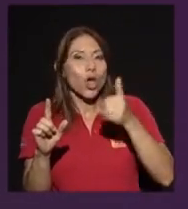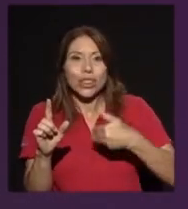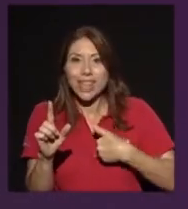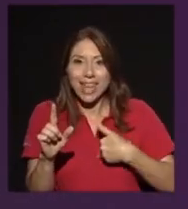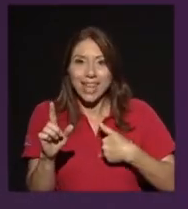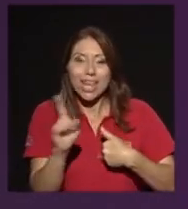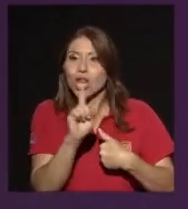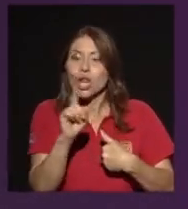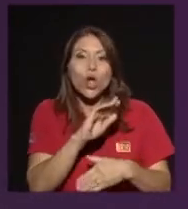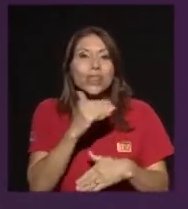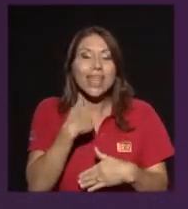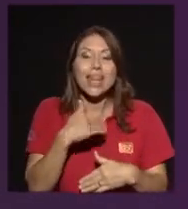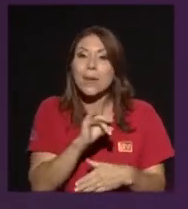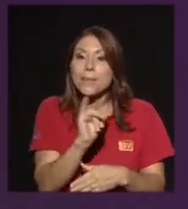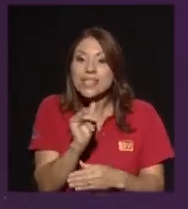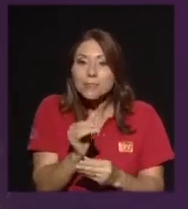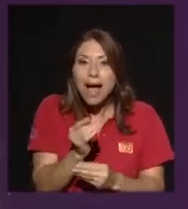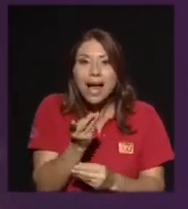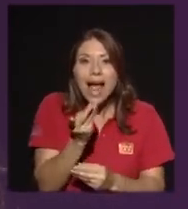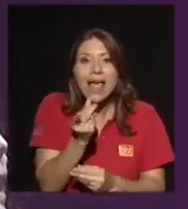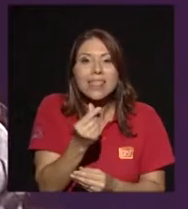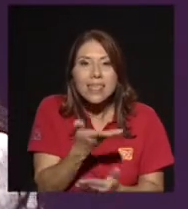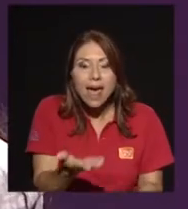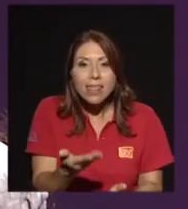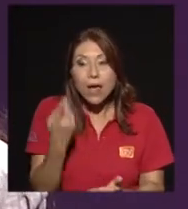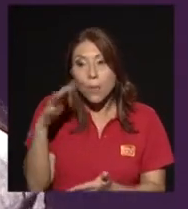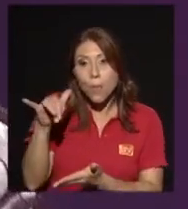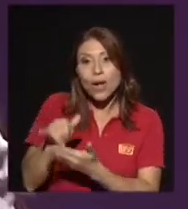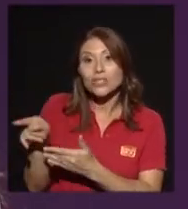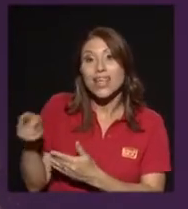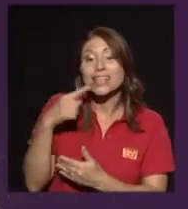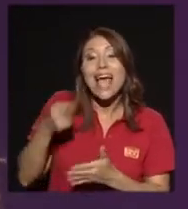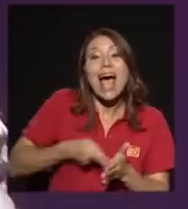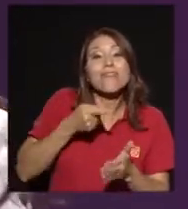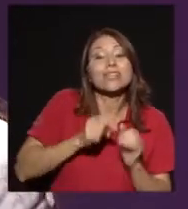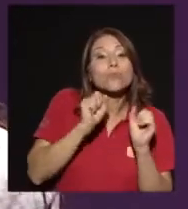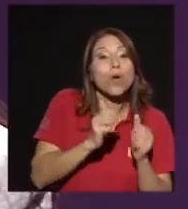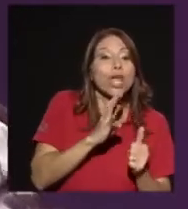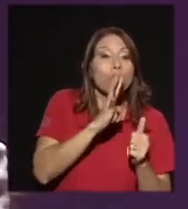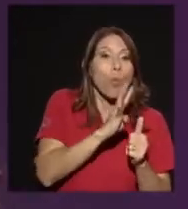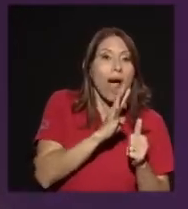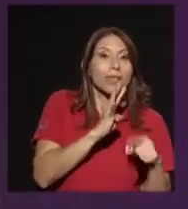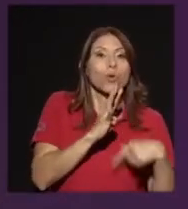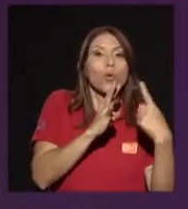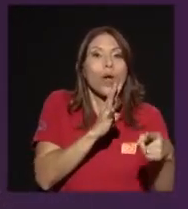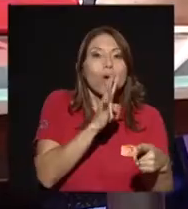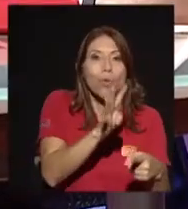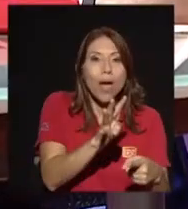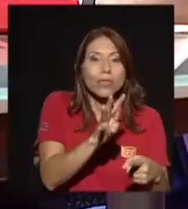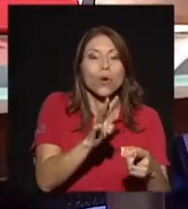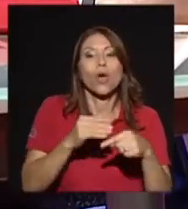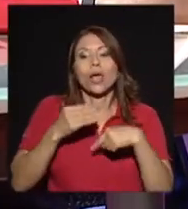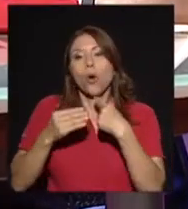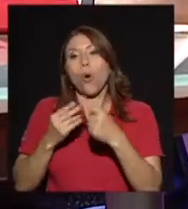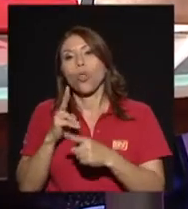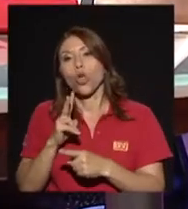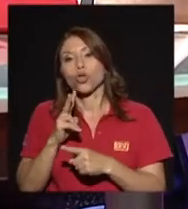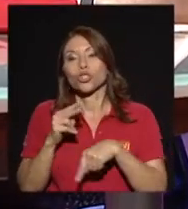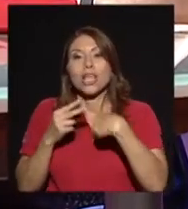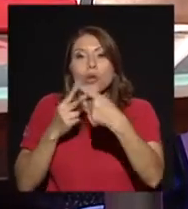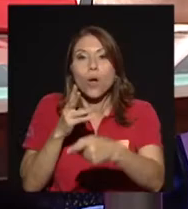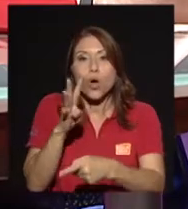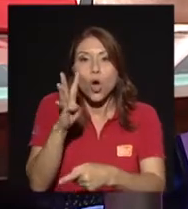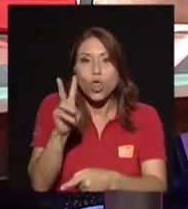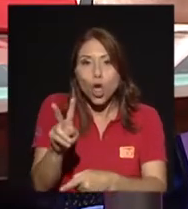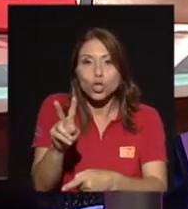No todas tienen en la misma cantidad. Por eso es que Evelyn decía, en unas son cuatro y luego cuatro, en unas dos y luego dos, porque la suma total tiene